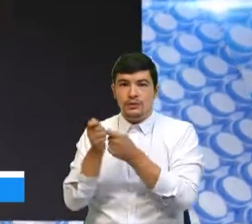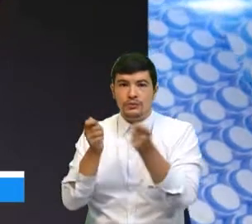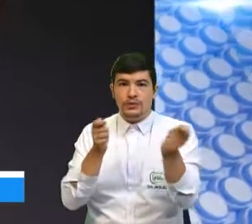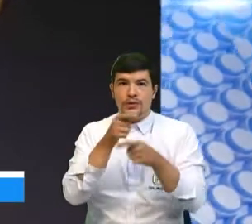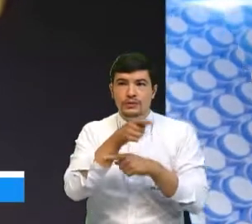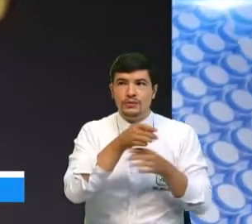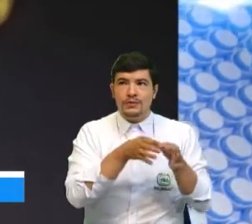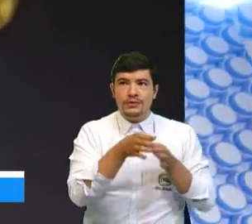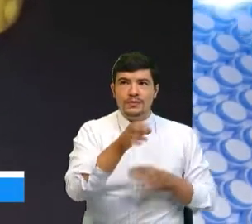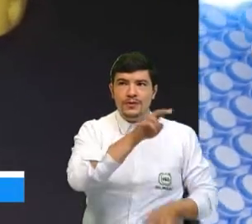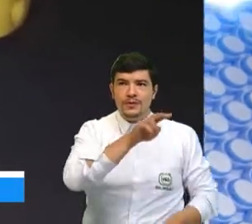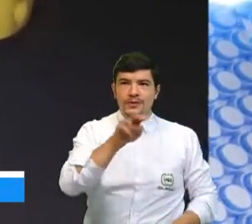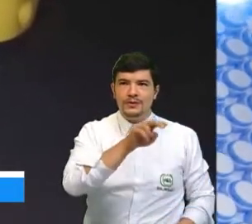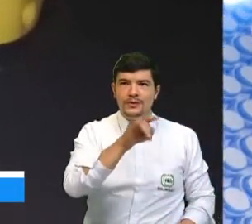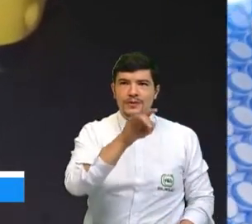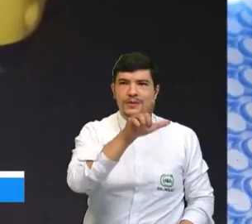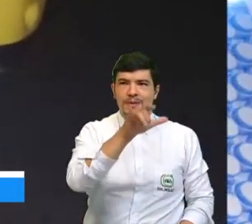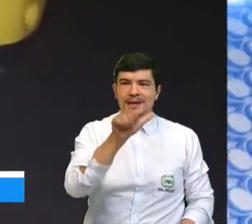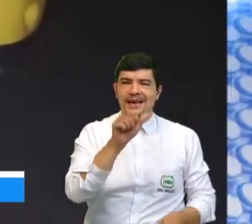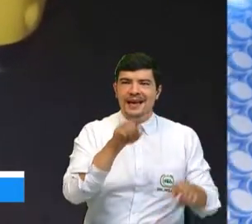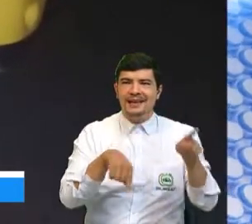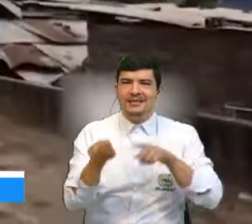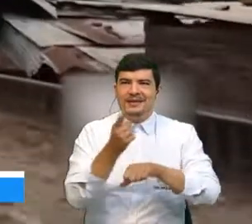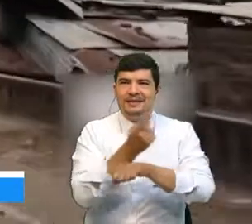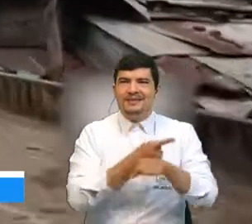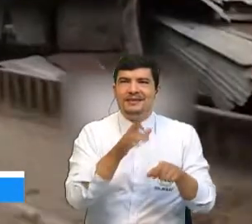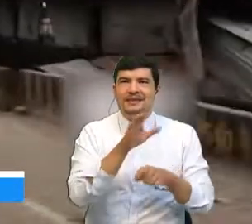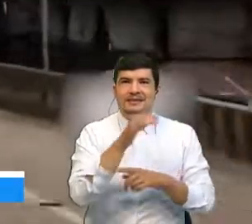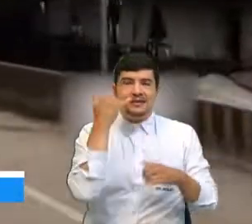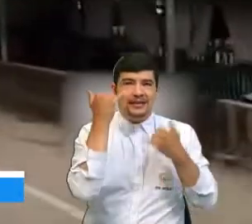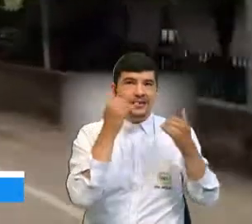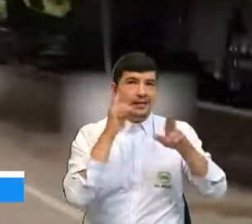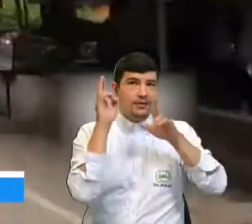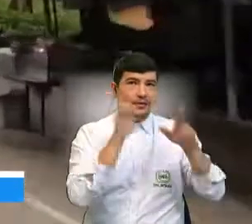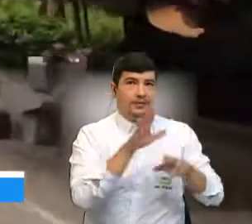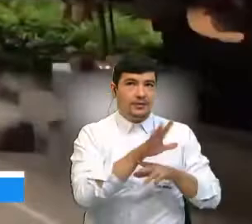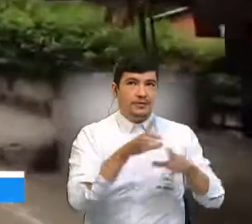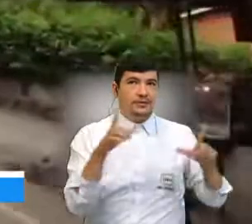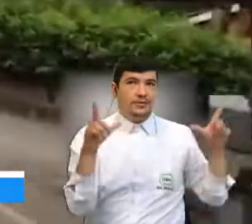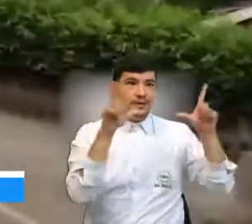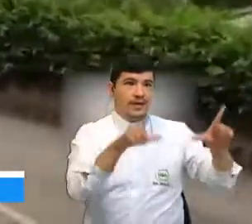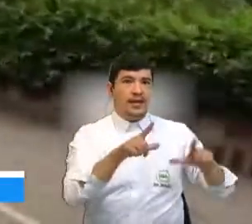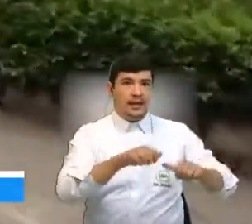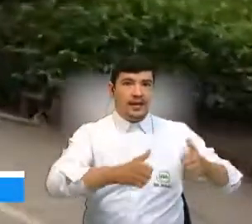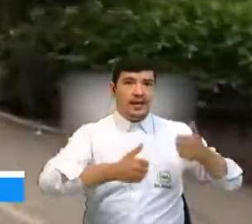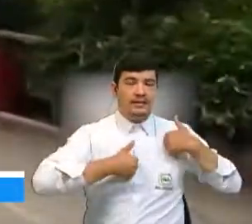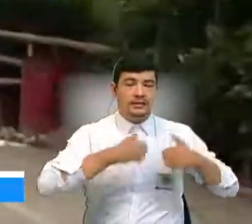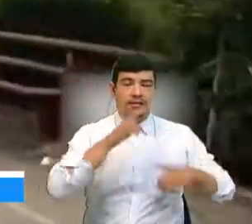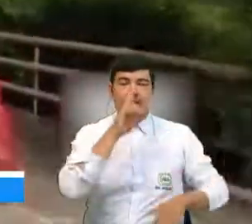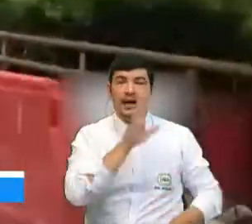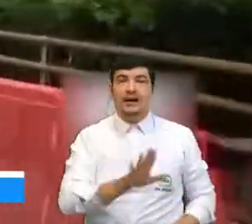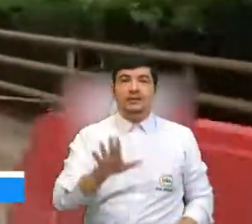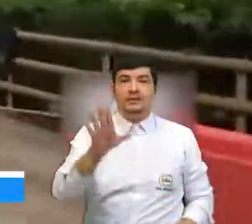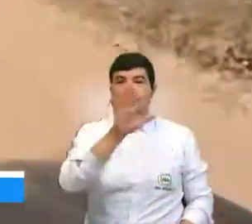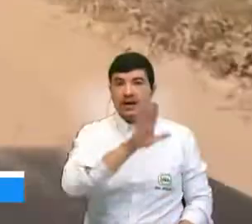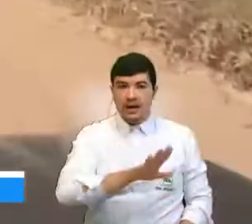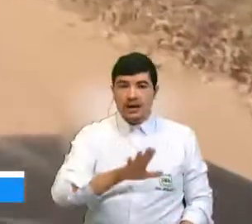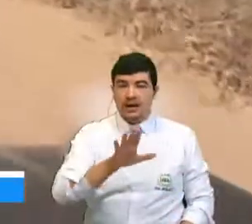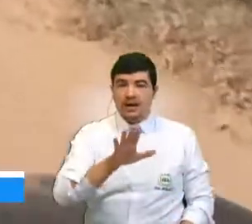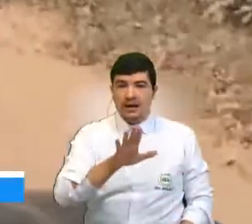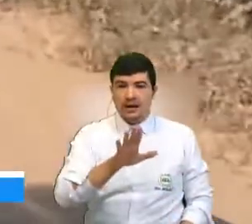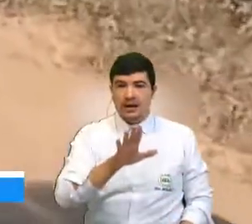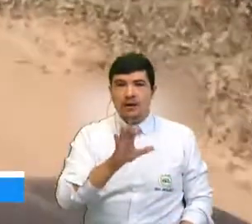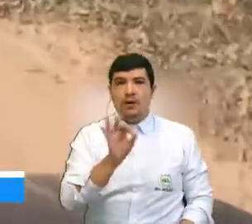donde nos encontramos, fue hallado hace algunas horas un taxi marcado con un letrero alusivo al Ejército Popular de Liberación EPL. En